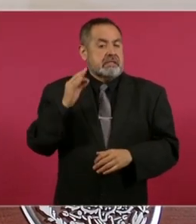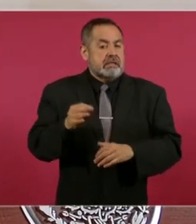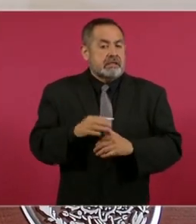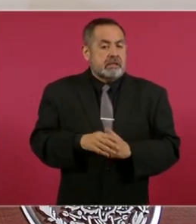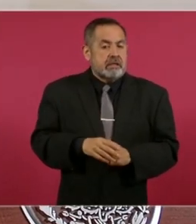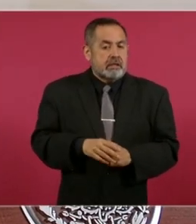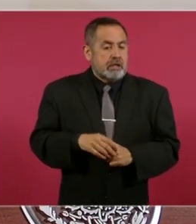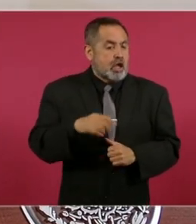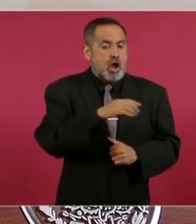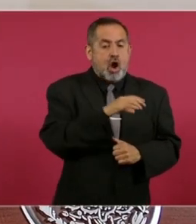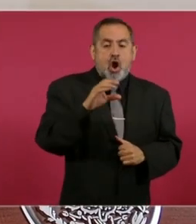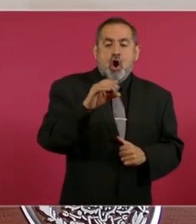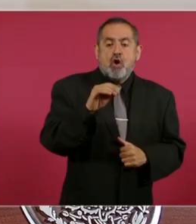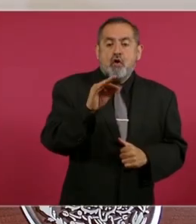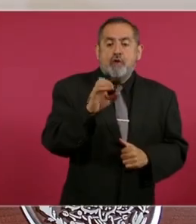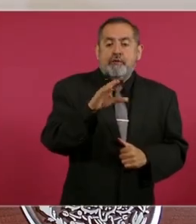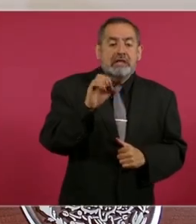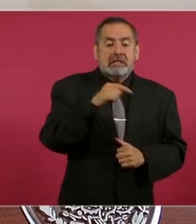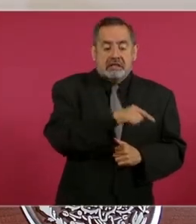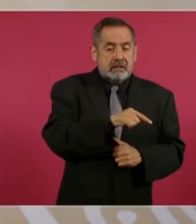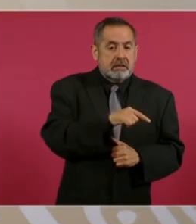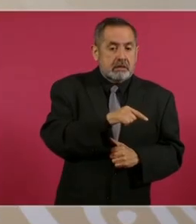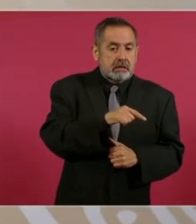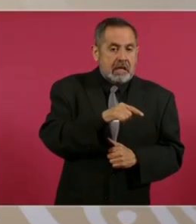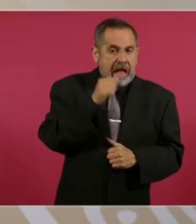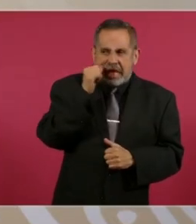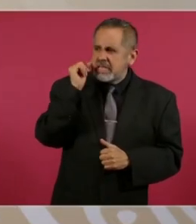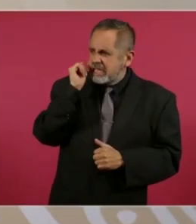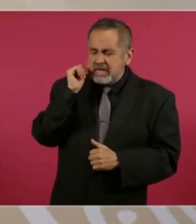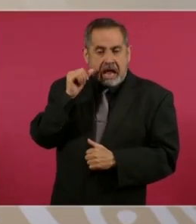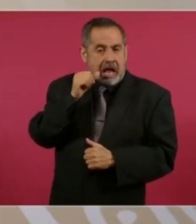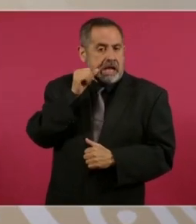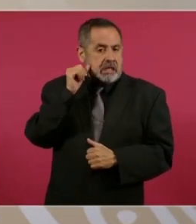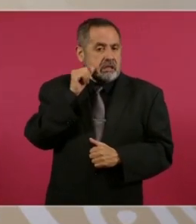la COFECE, ayer,